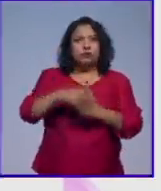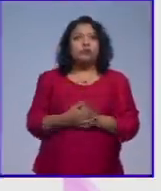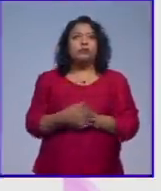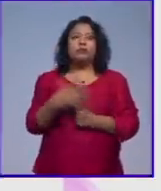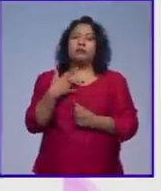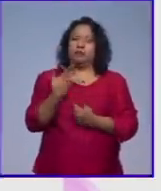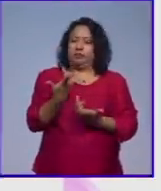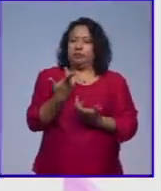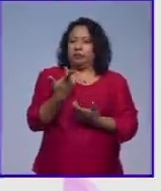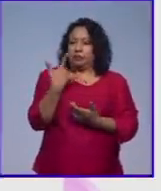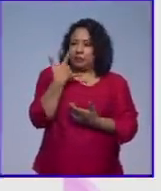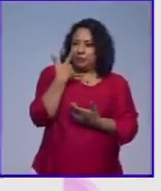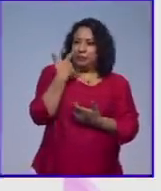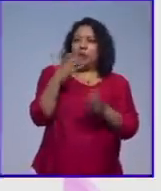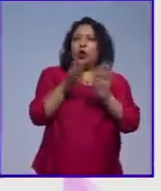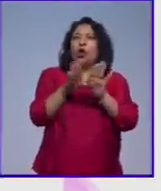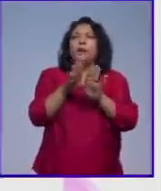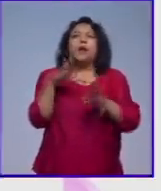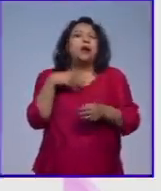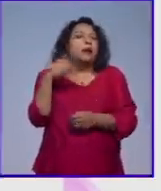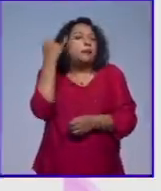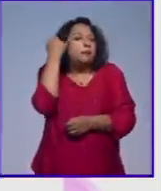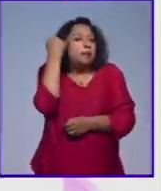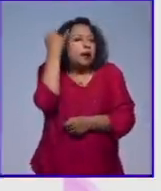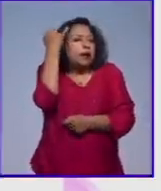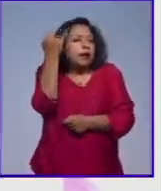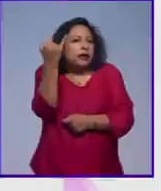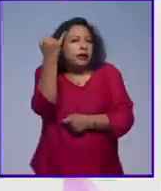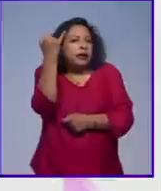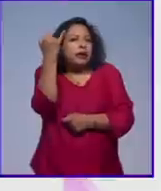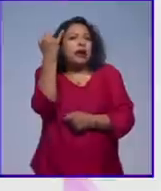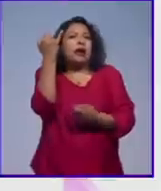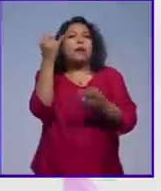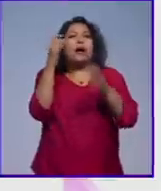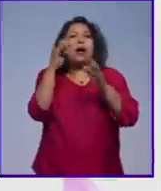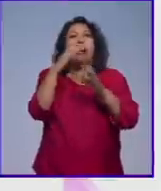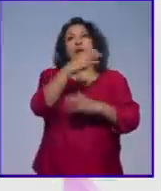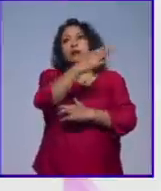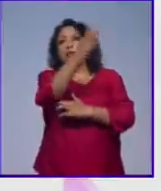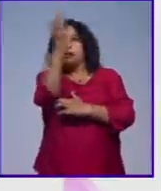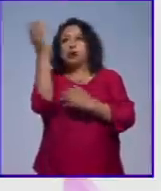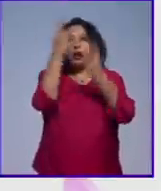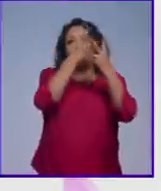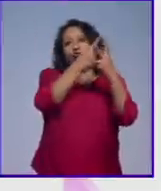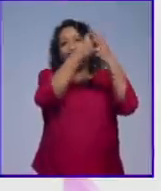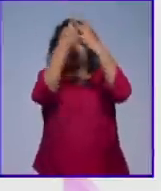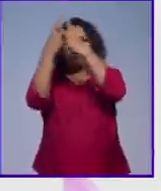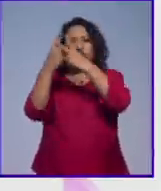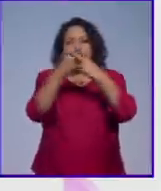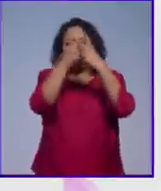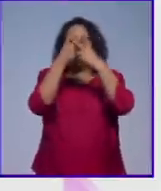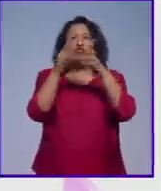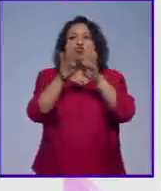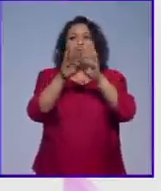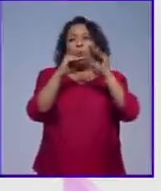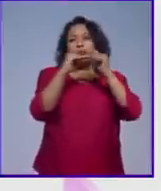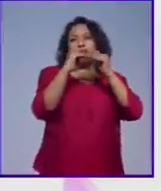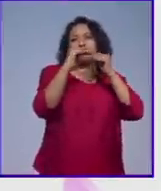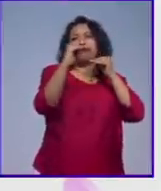cómo se imaginaba un cosmos como una cosa